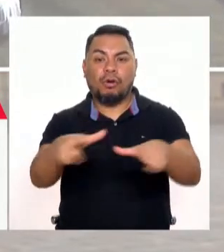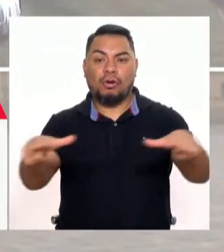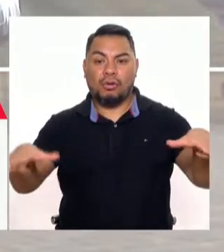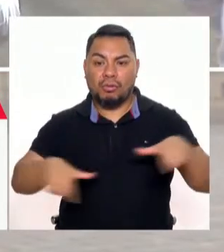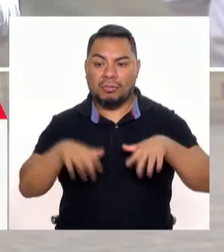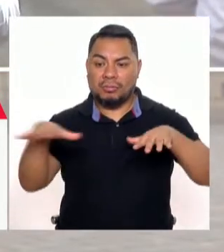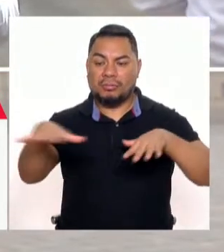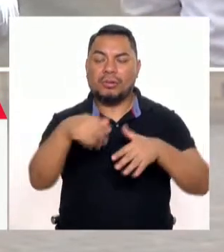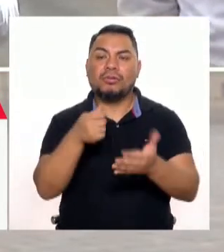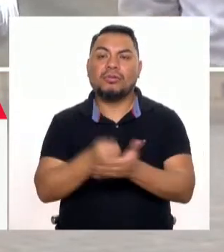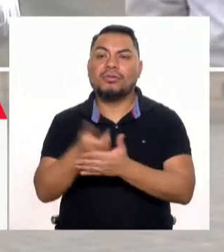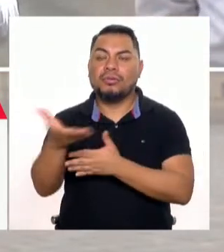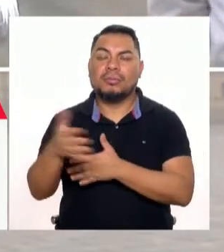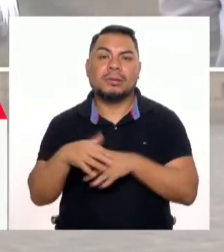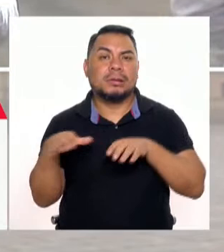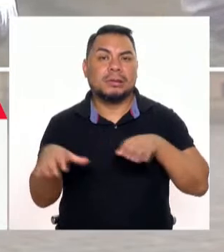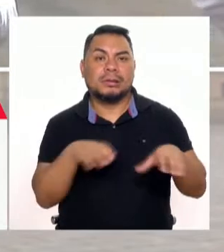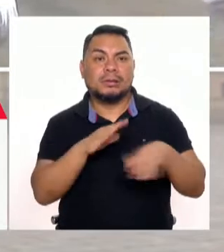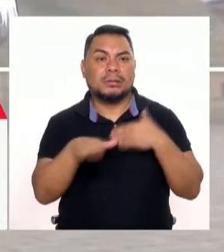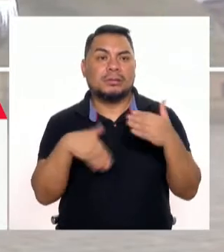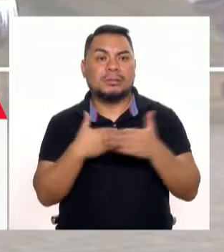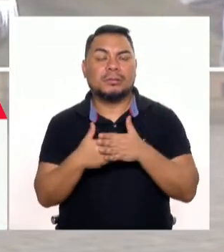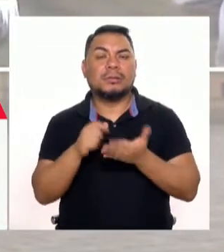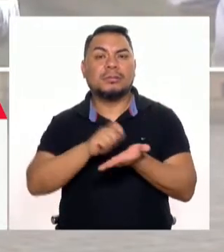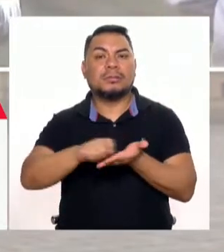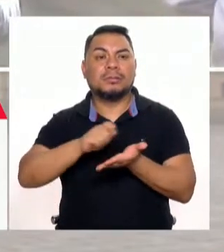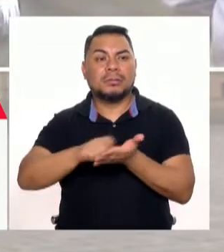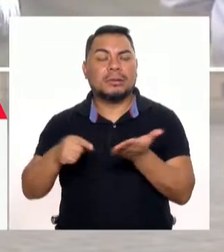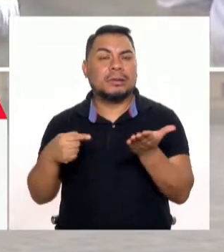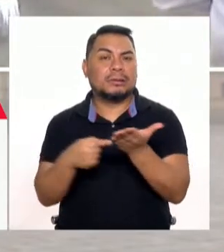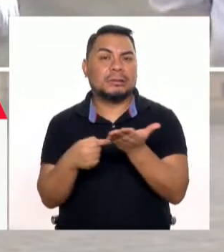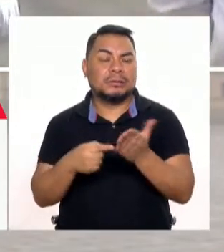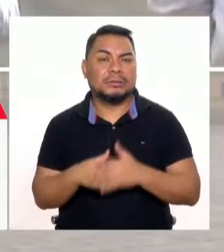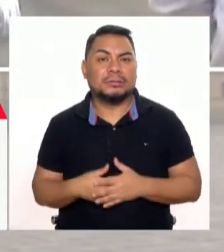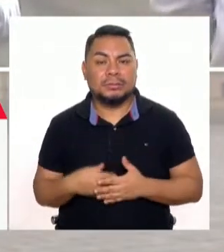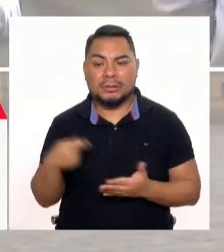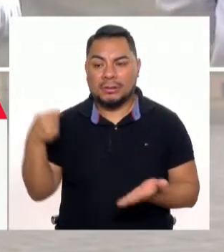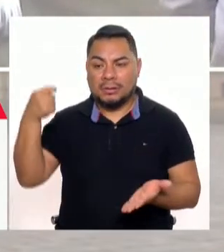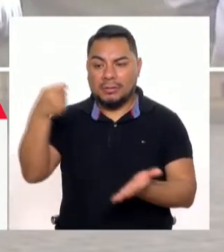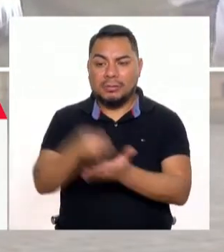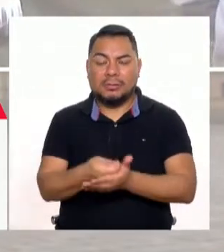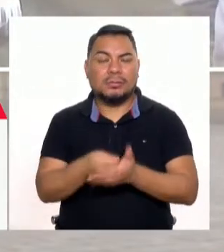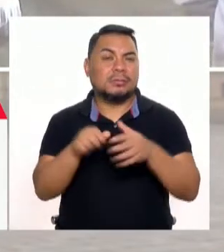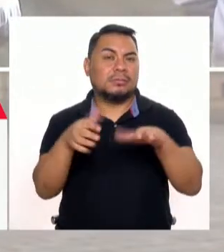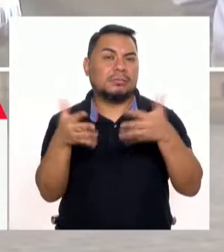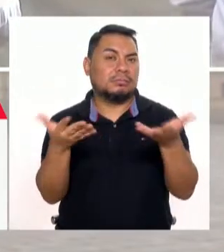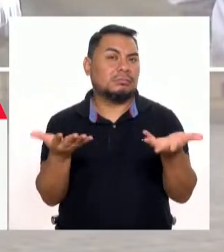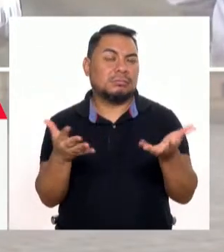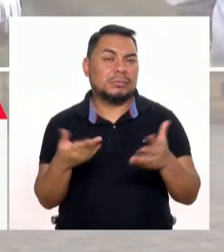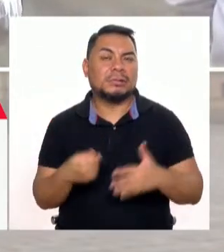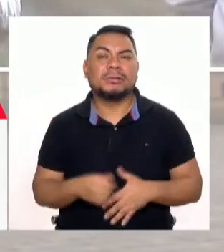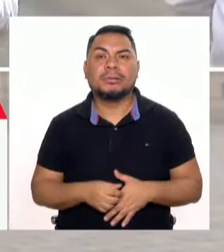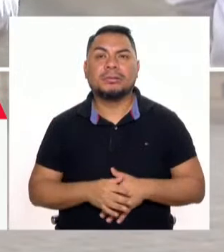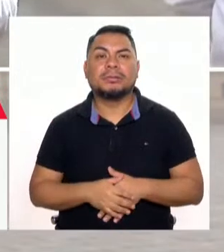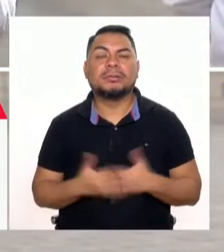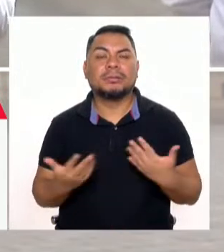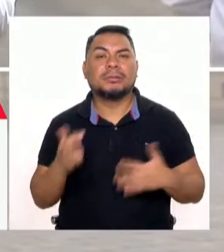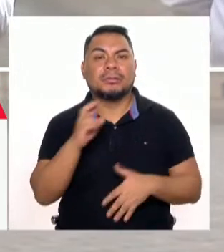y la elaboración del expediente técnico la inversión se estima en aproximadamente